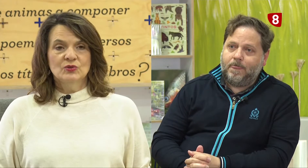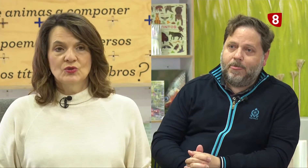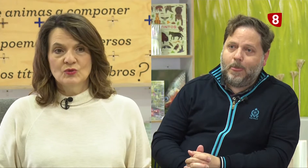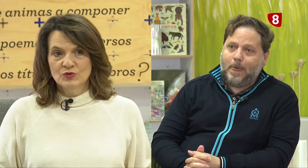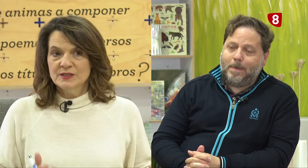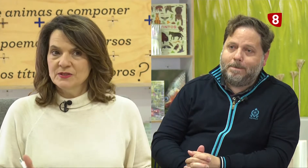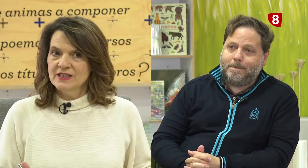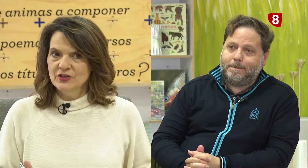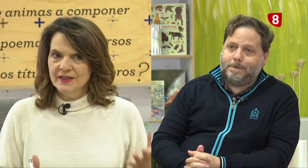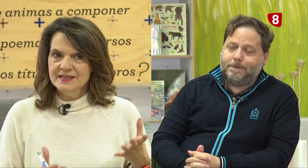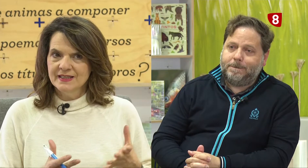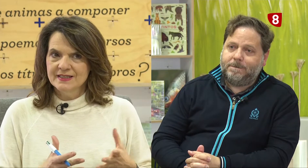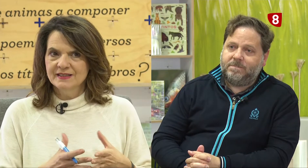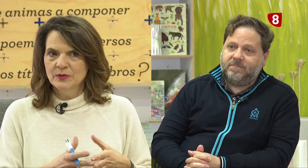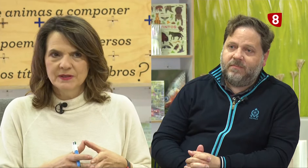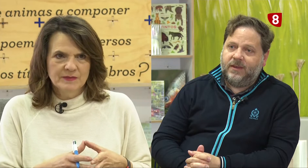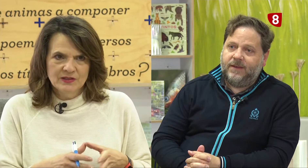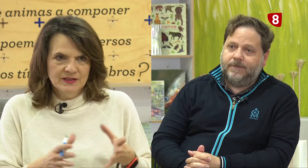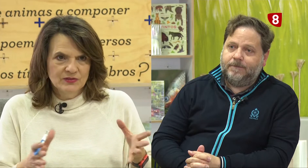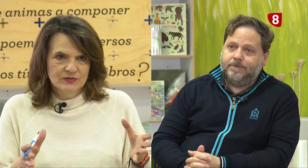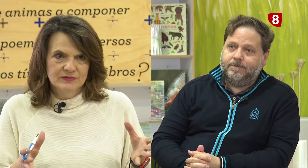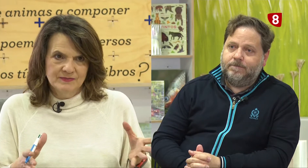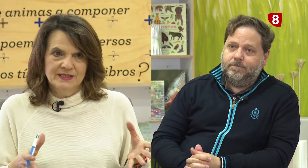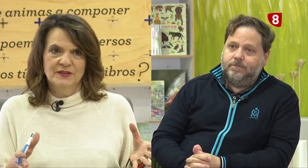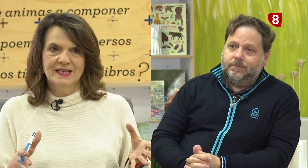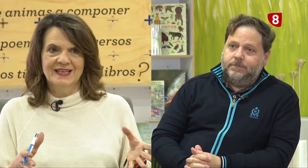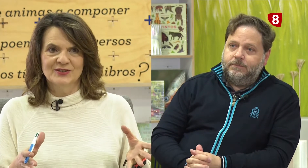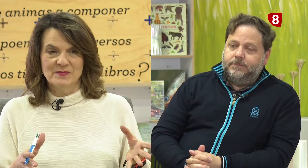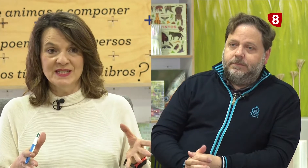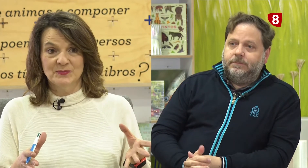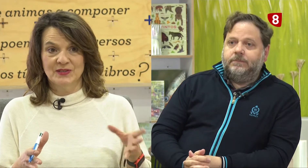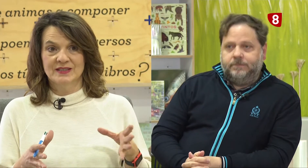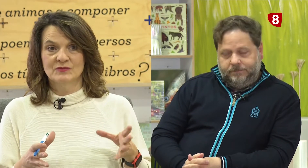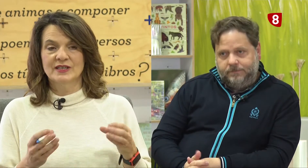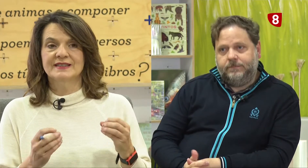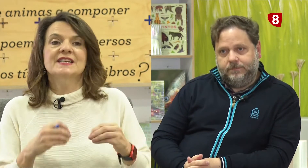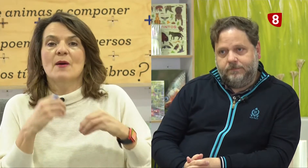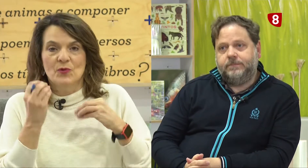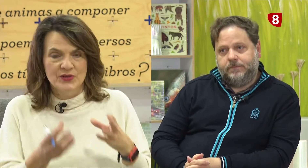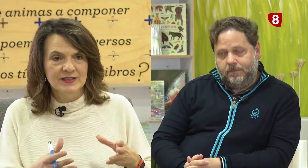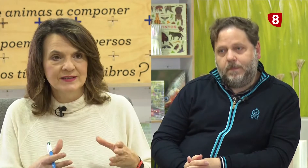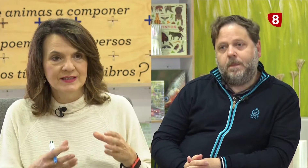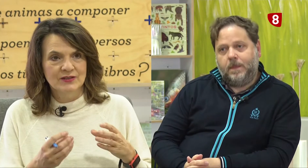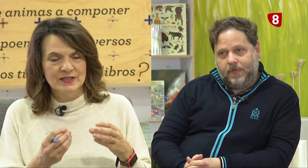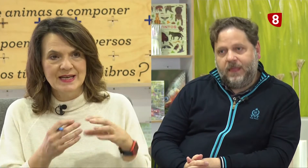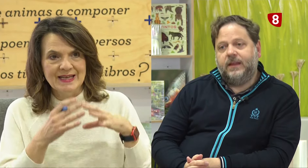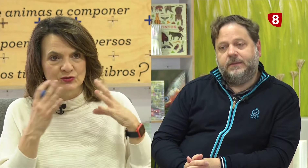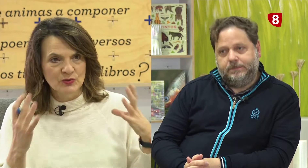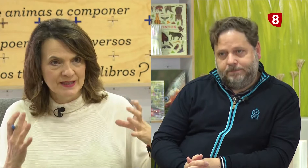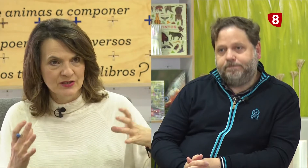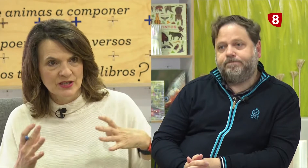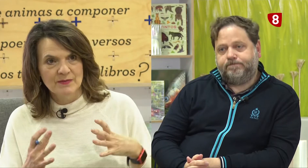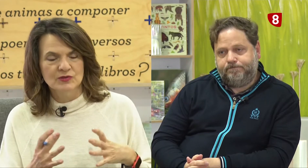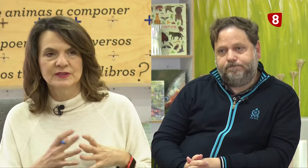contado muchas personas sordas que en este tiempo de pandemia lo han tenido más difícil que los demás, porque mucha gente se apoya en lo que es la